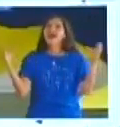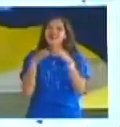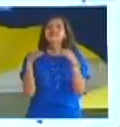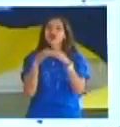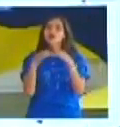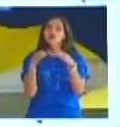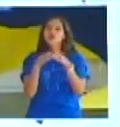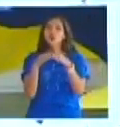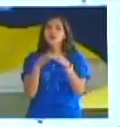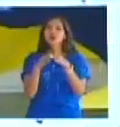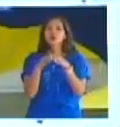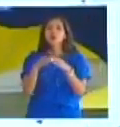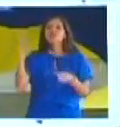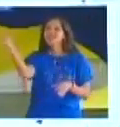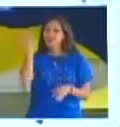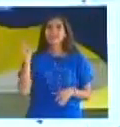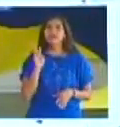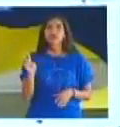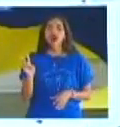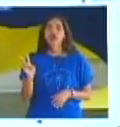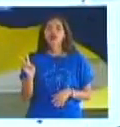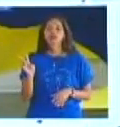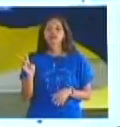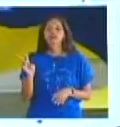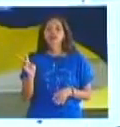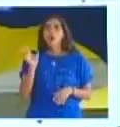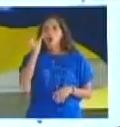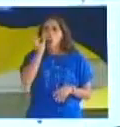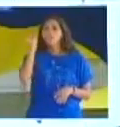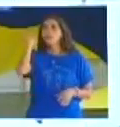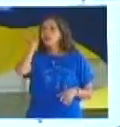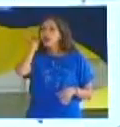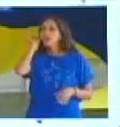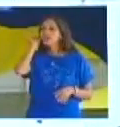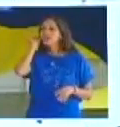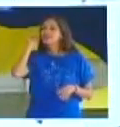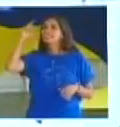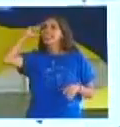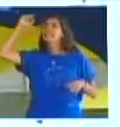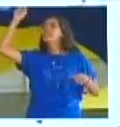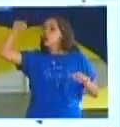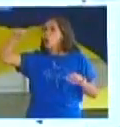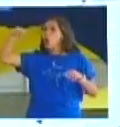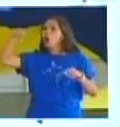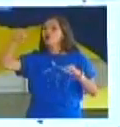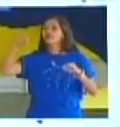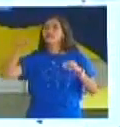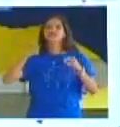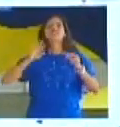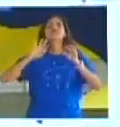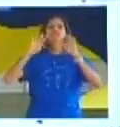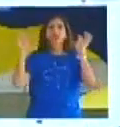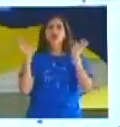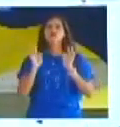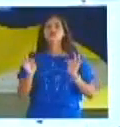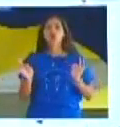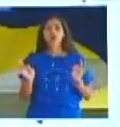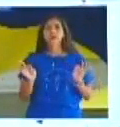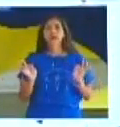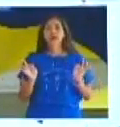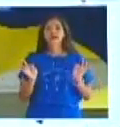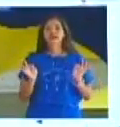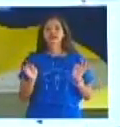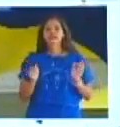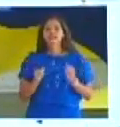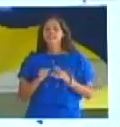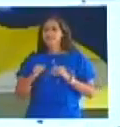grupo de venezolanos y venezolanas que el día de hoy, de manera ilegal, de